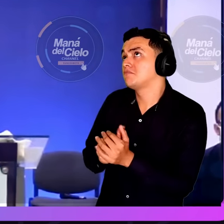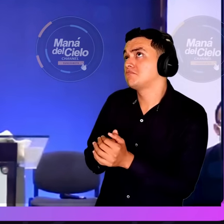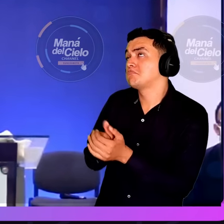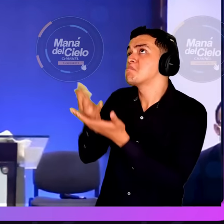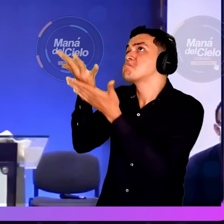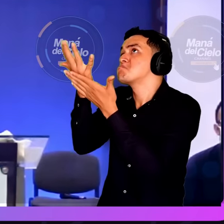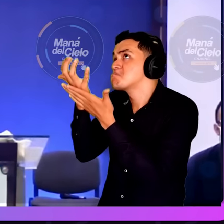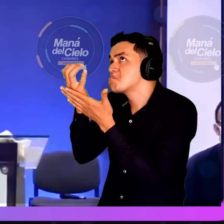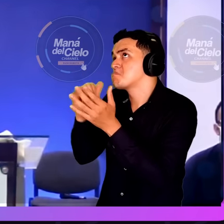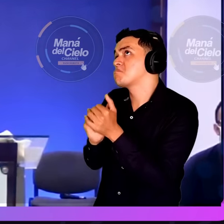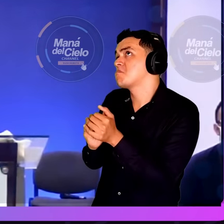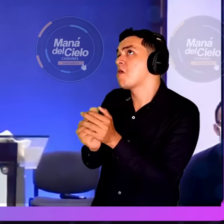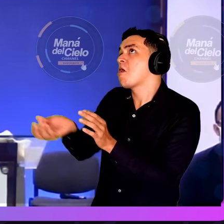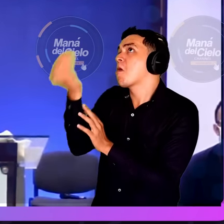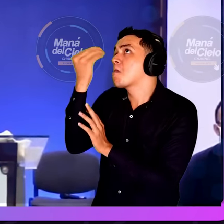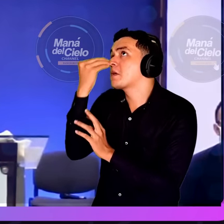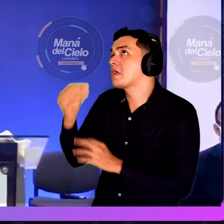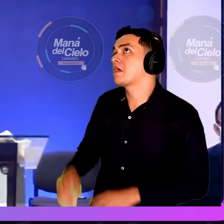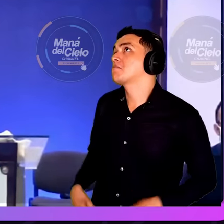que Pedro se case con Marta.